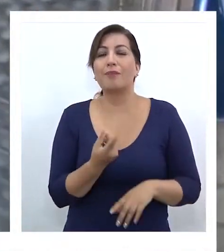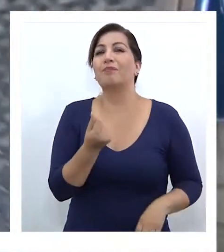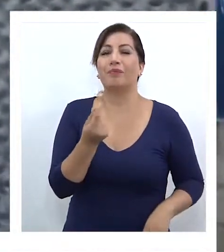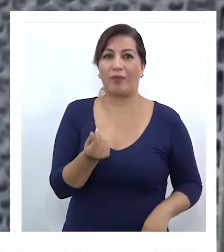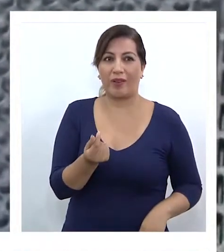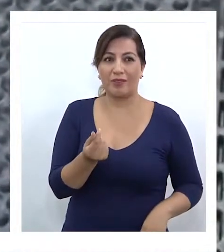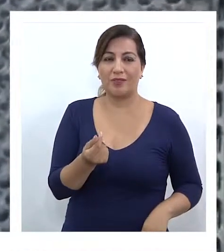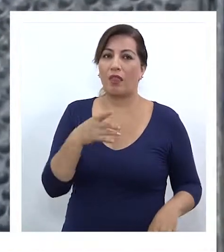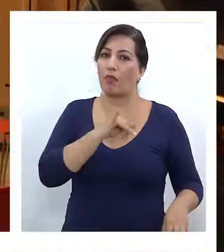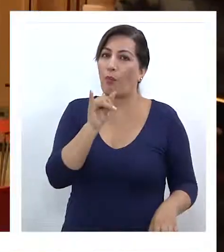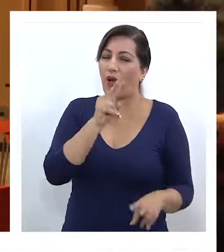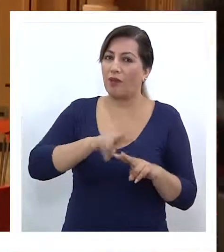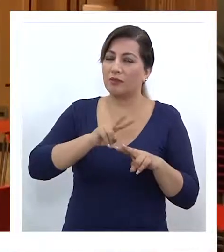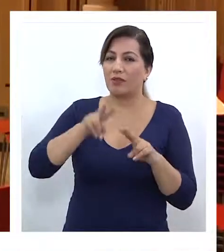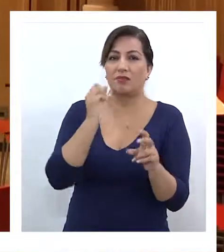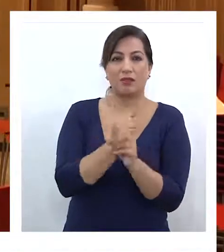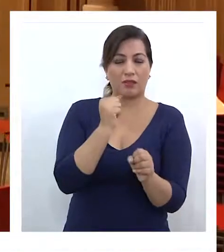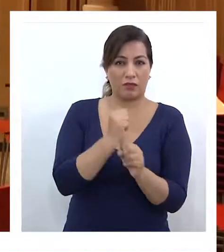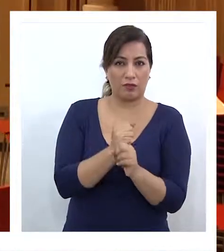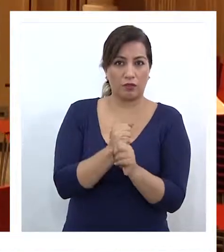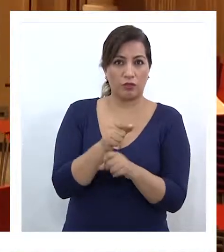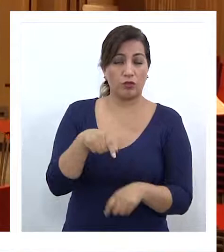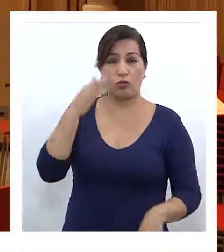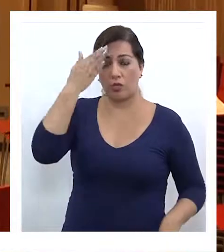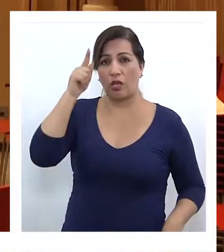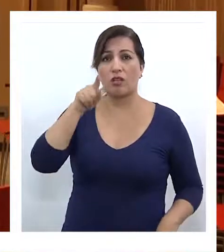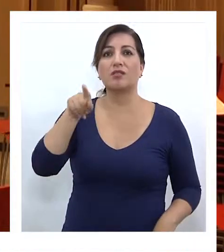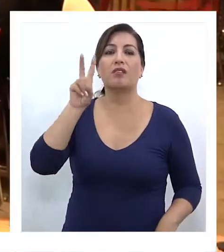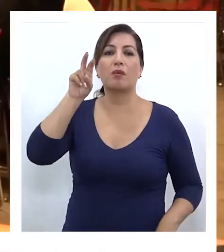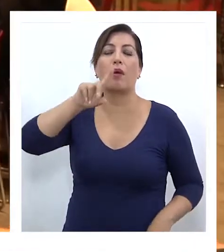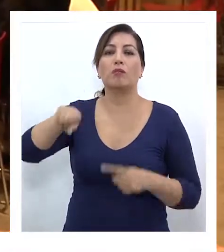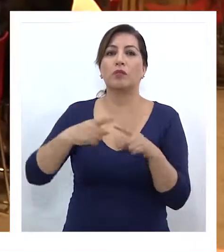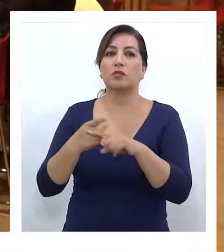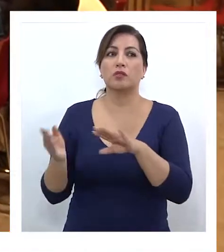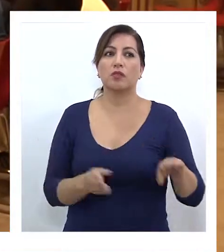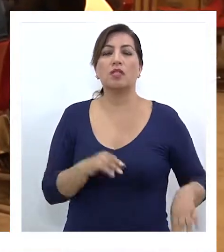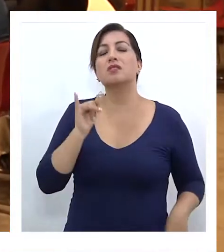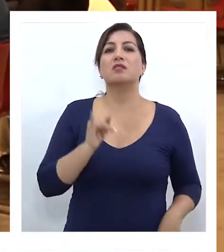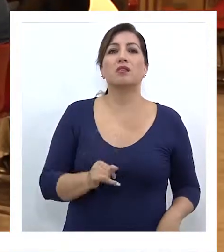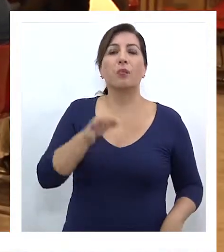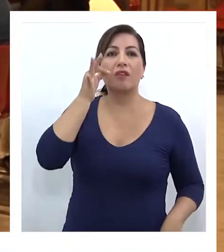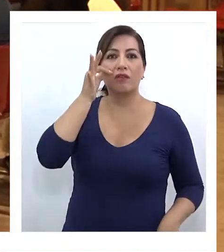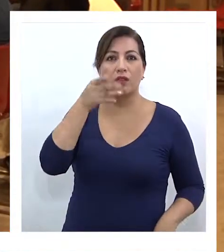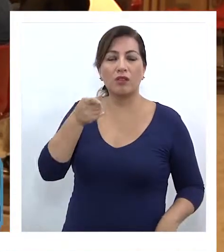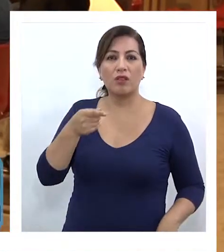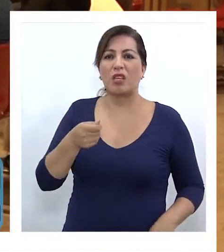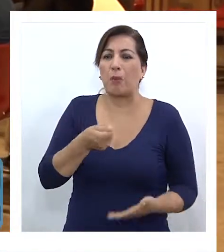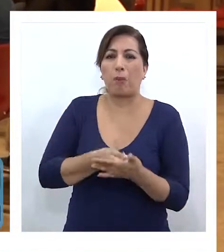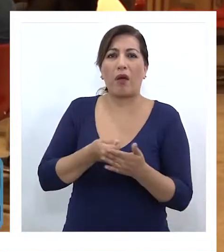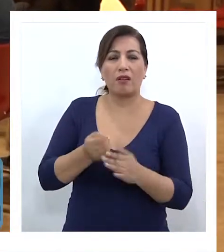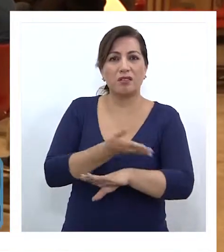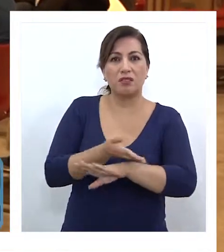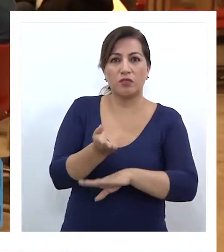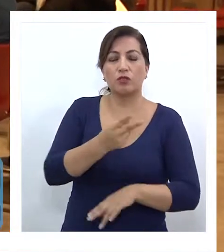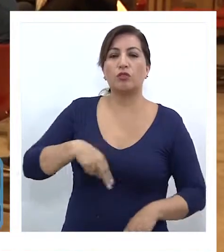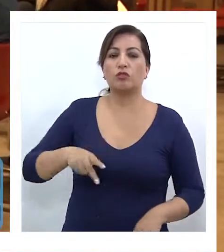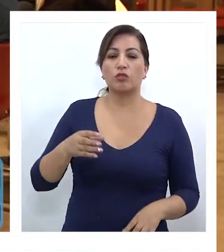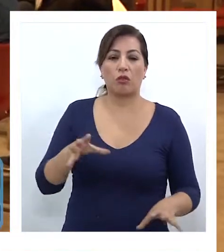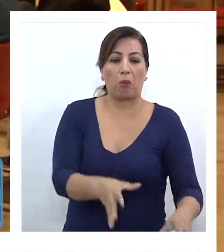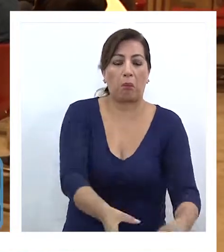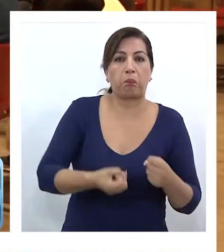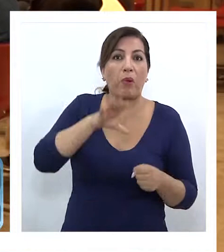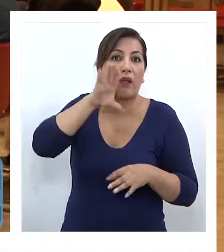un trabajo que hacer y creo que eso es muy positivo. Siempre se visto, ¿verdad? ¿Quién paga este servicio de andar, cierto, de que nosotros